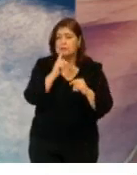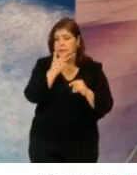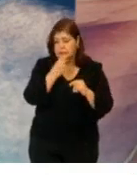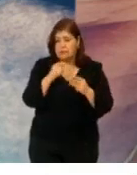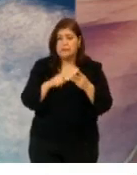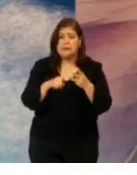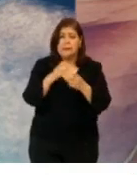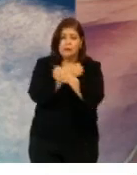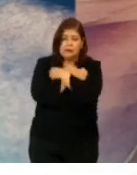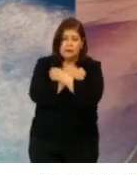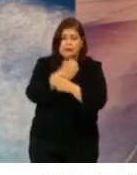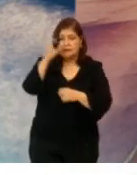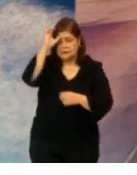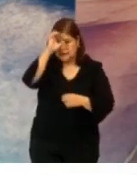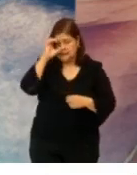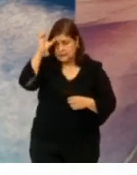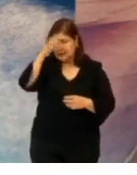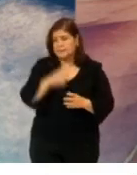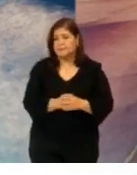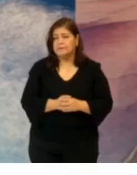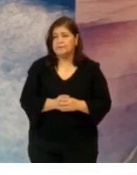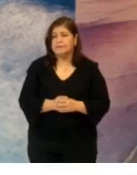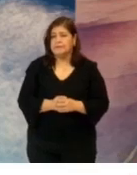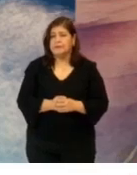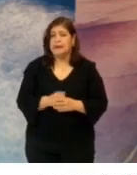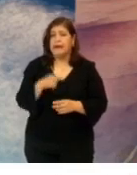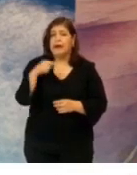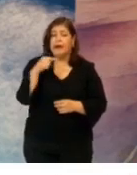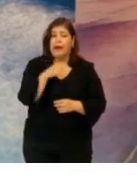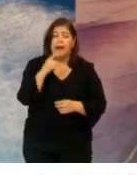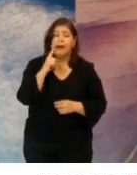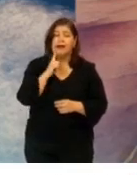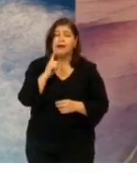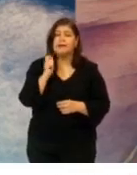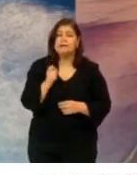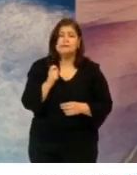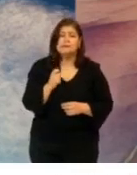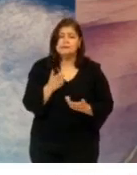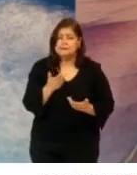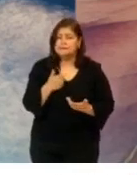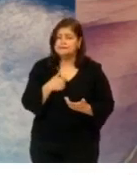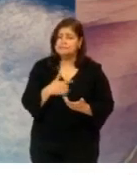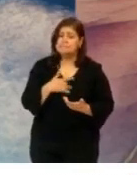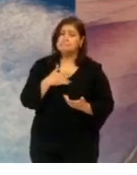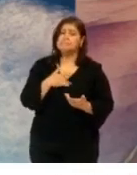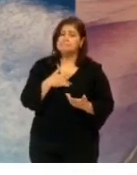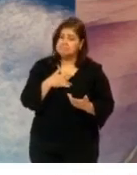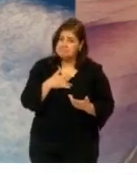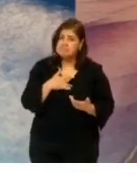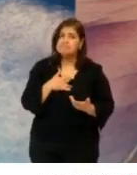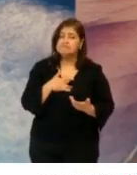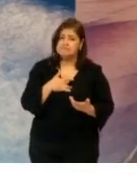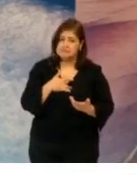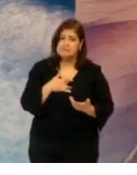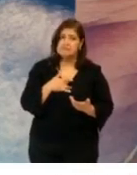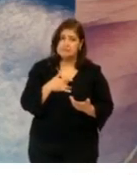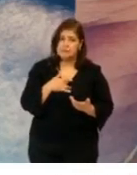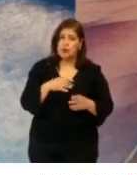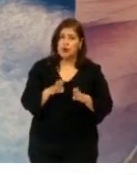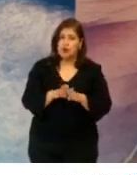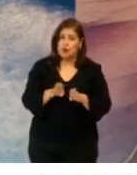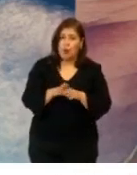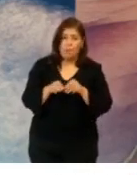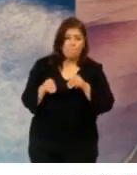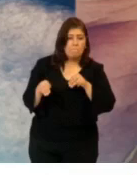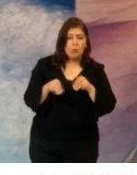las ciencias, y que le ha tocado, tengo para mí, vivir un momento de efervescencia en la